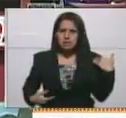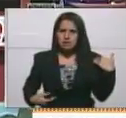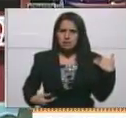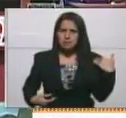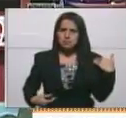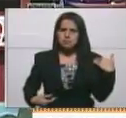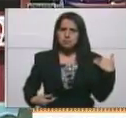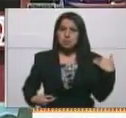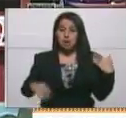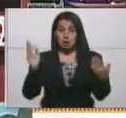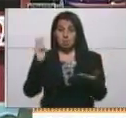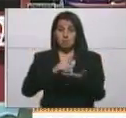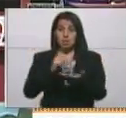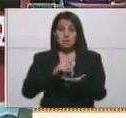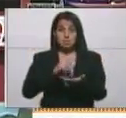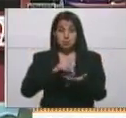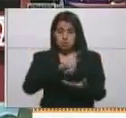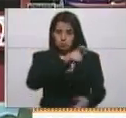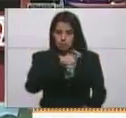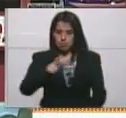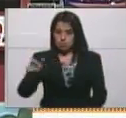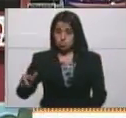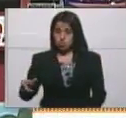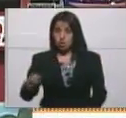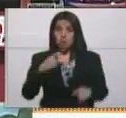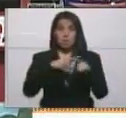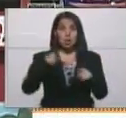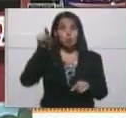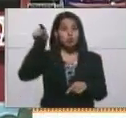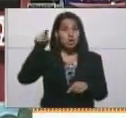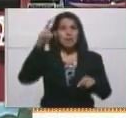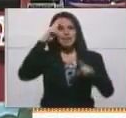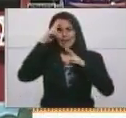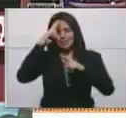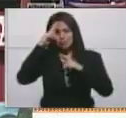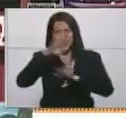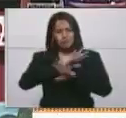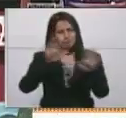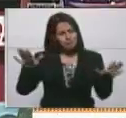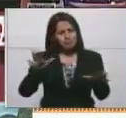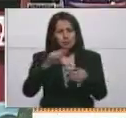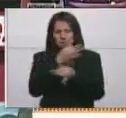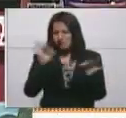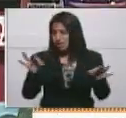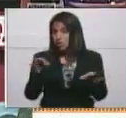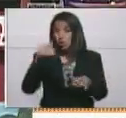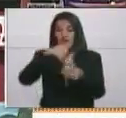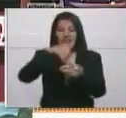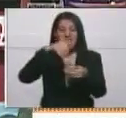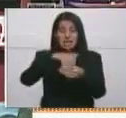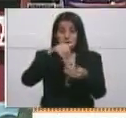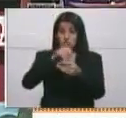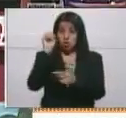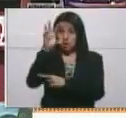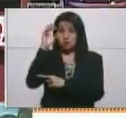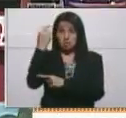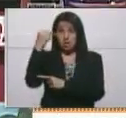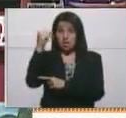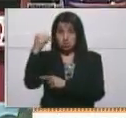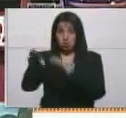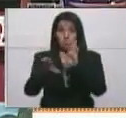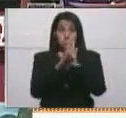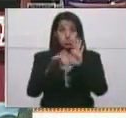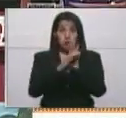la participación de nuestra gente. Pero tiene usted toda la razón. Unas elecciones convocadas por la Asamblea